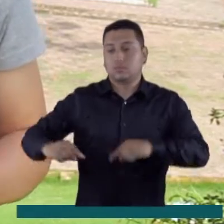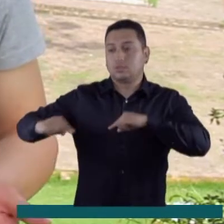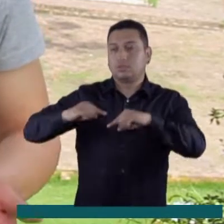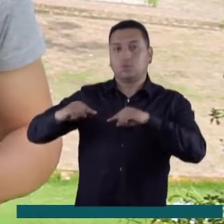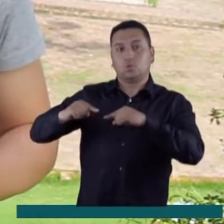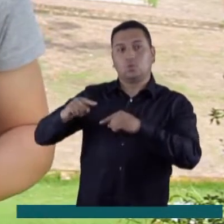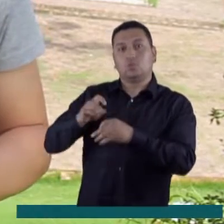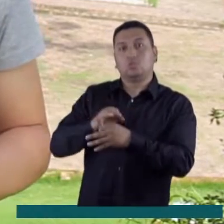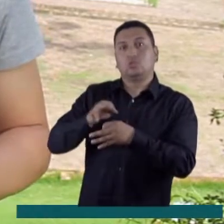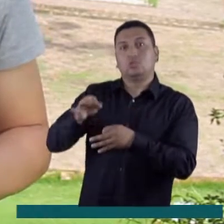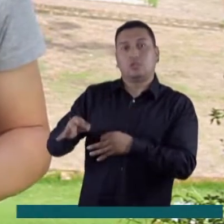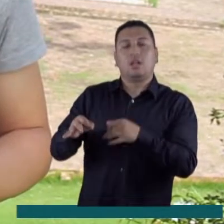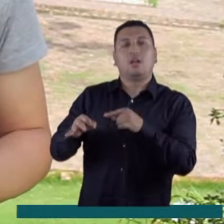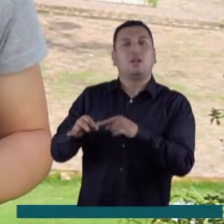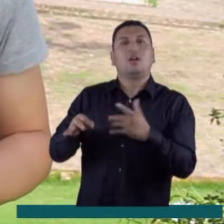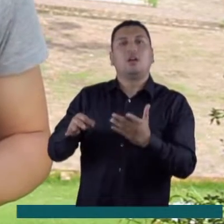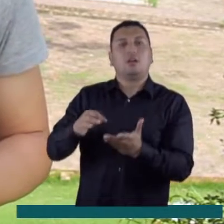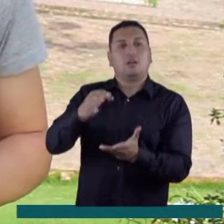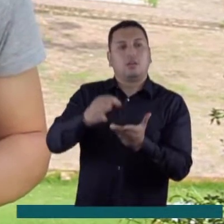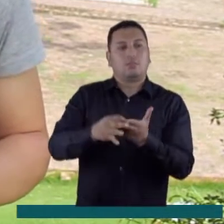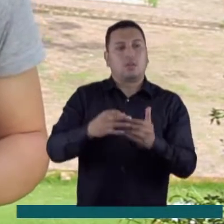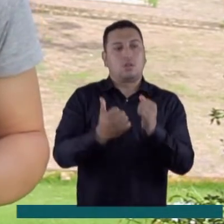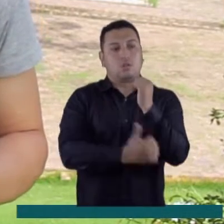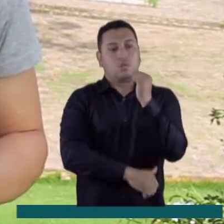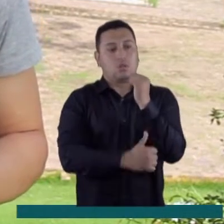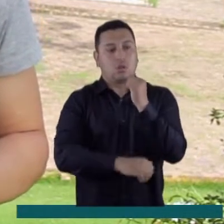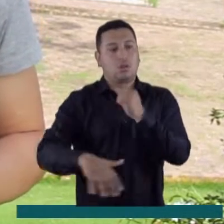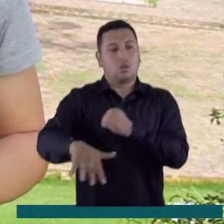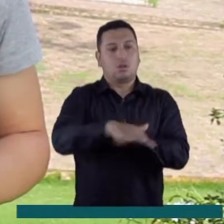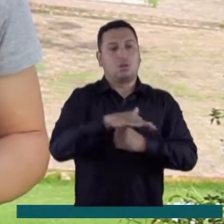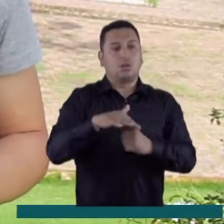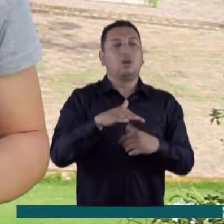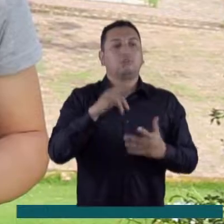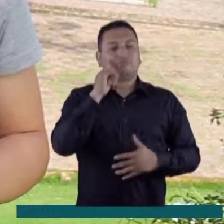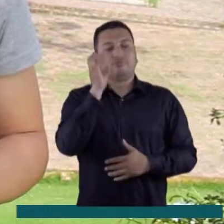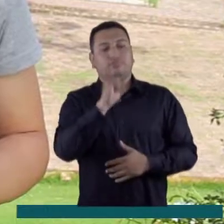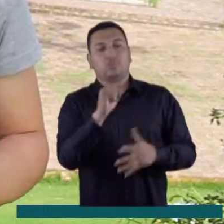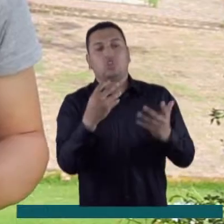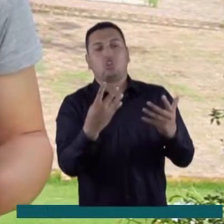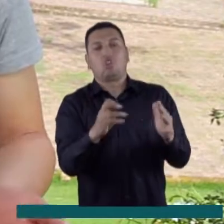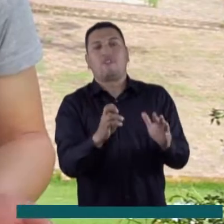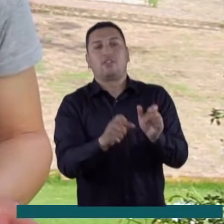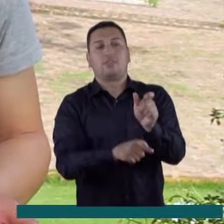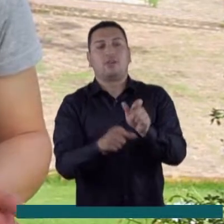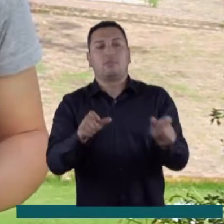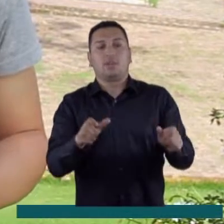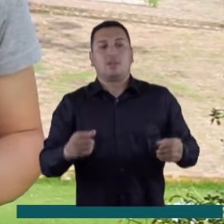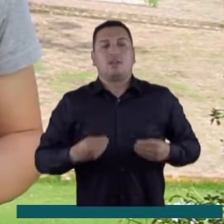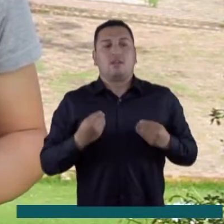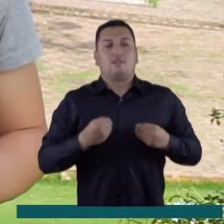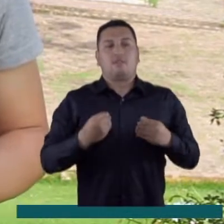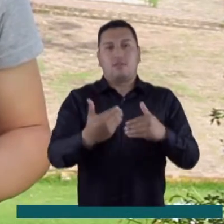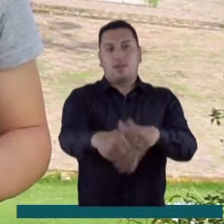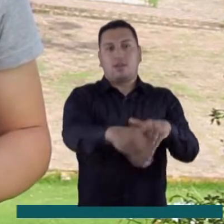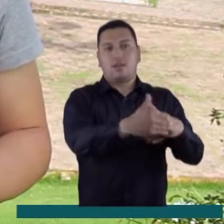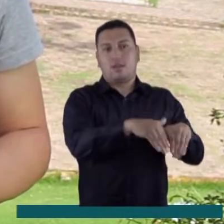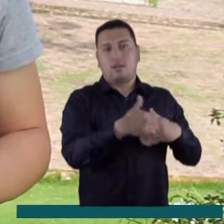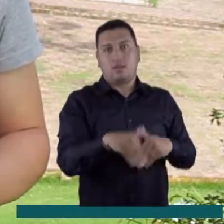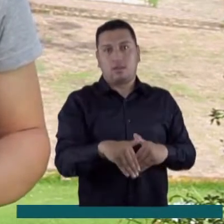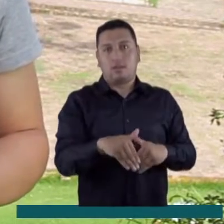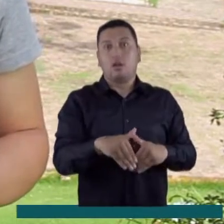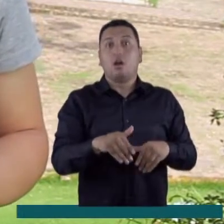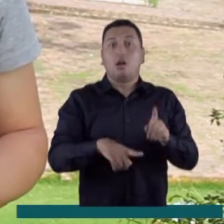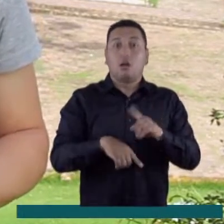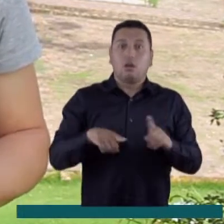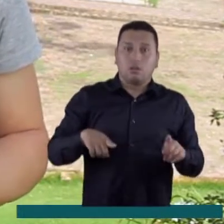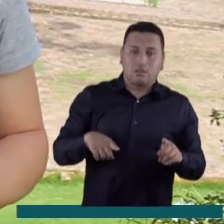de acuerdo con cifras de la Administración municipal en la capital boyacense hay cerca de 90 habitantes de calle cifra que es flotante muchos de